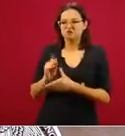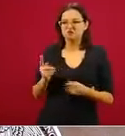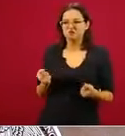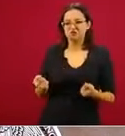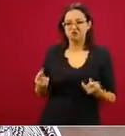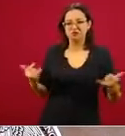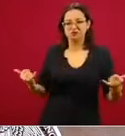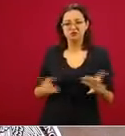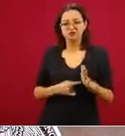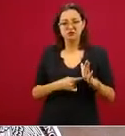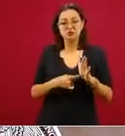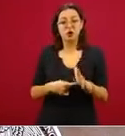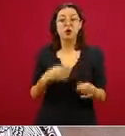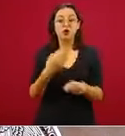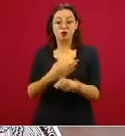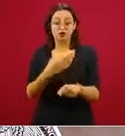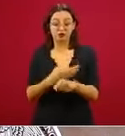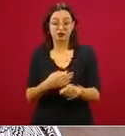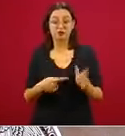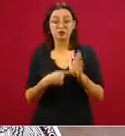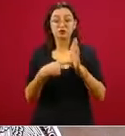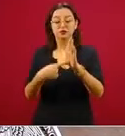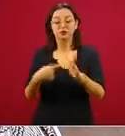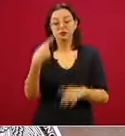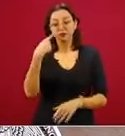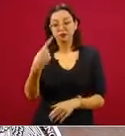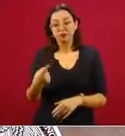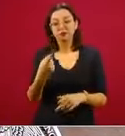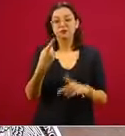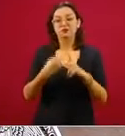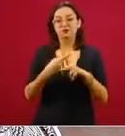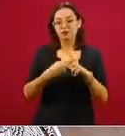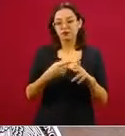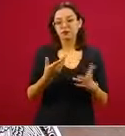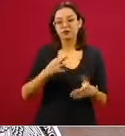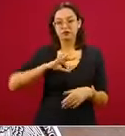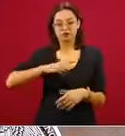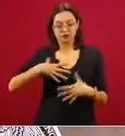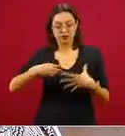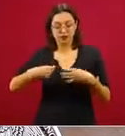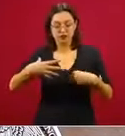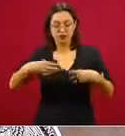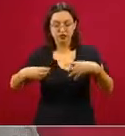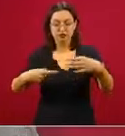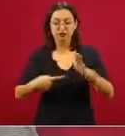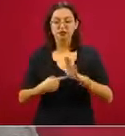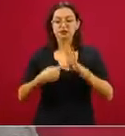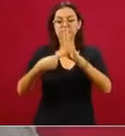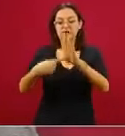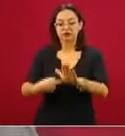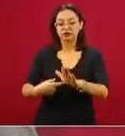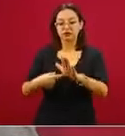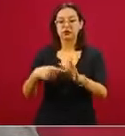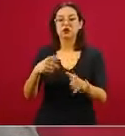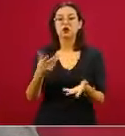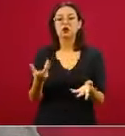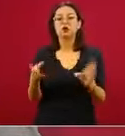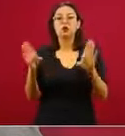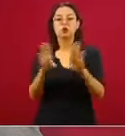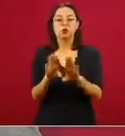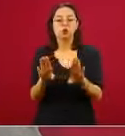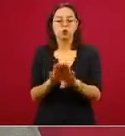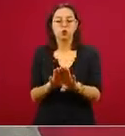en unos minutos en las proyecciones gráficas de la actividad de la epidemia, y para enlazar el significado